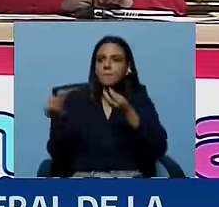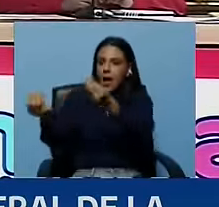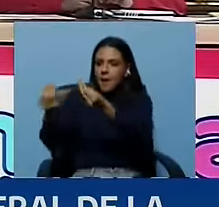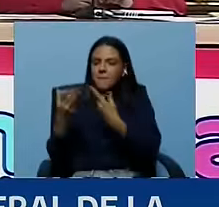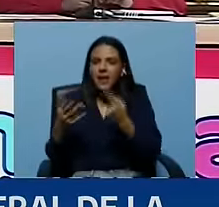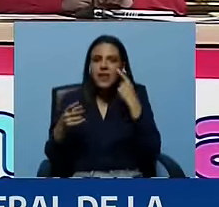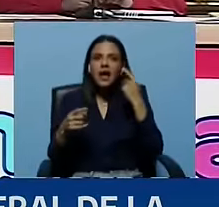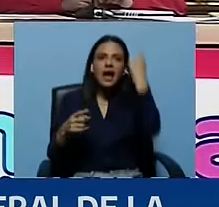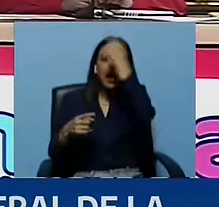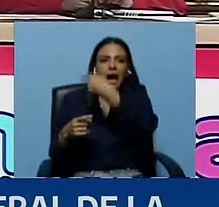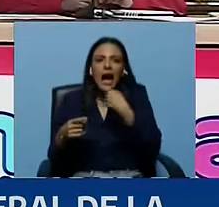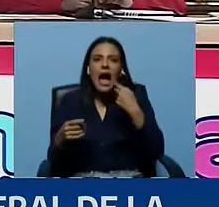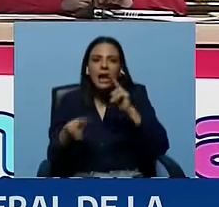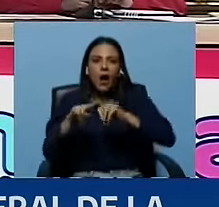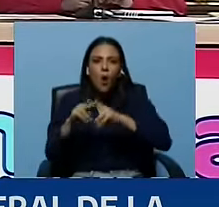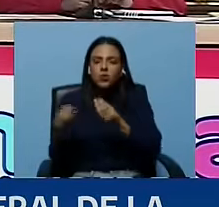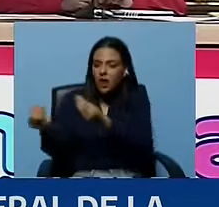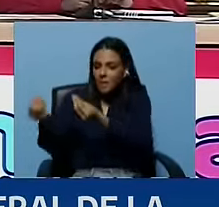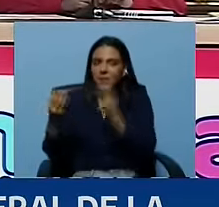Iguavinoso.